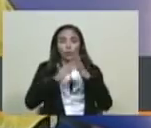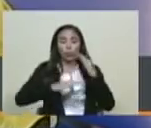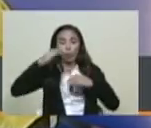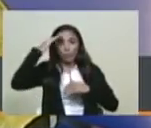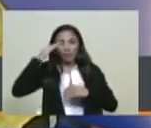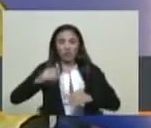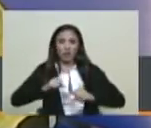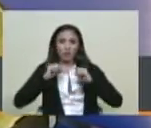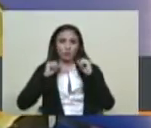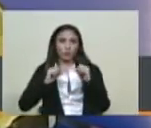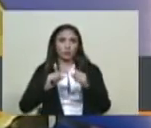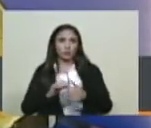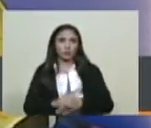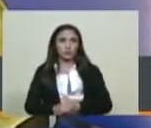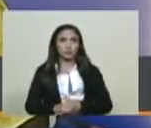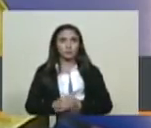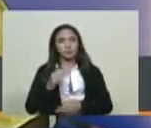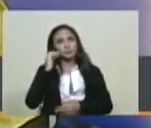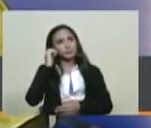¡Infame!